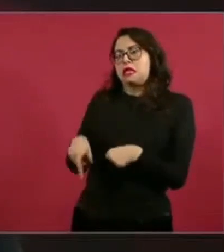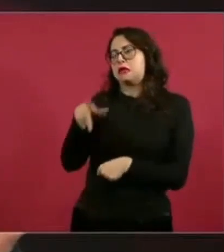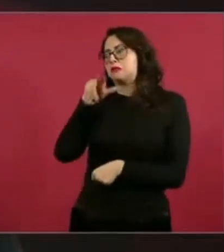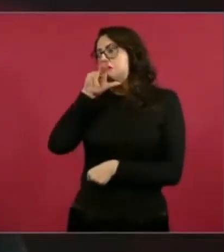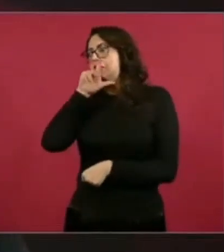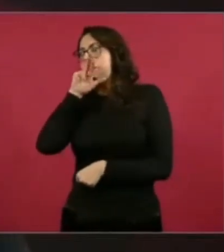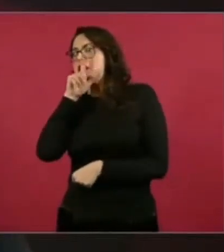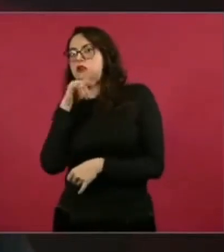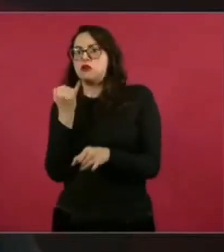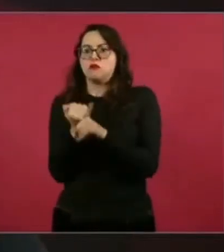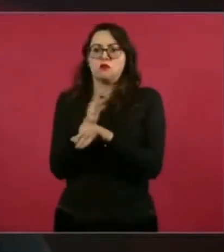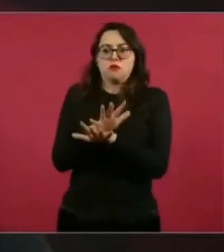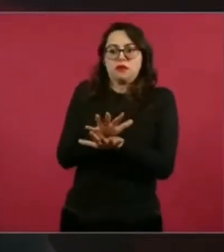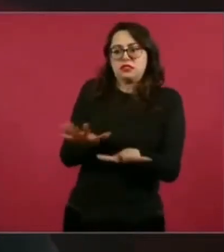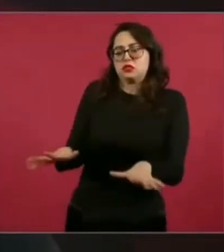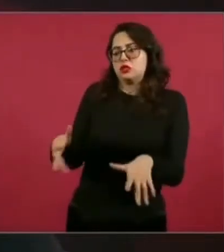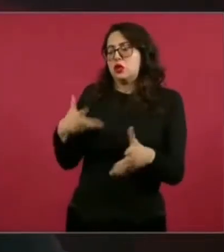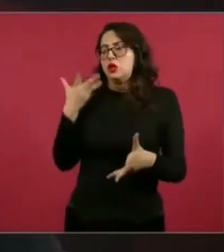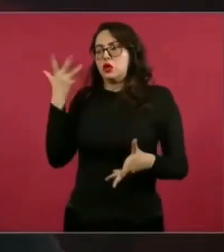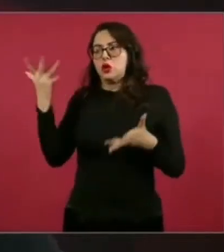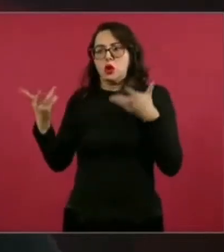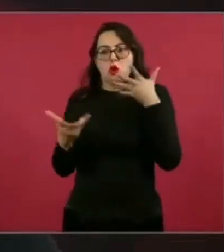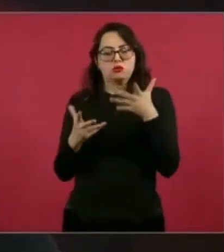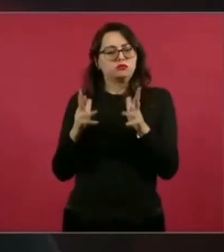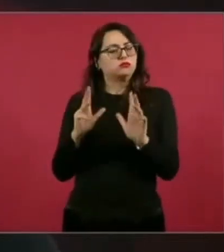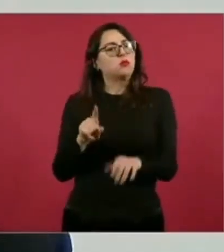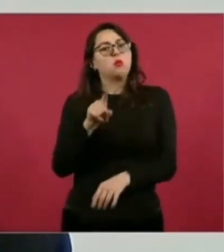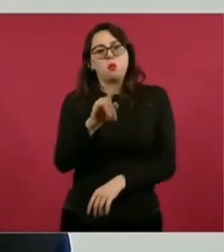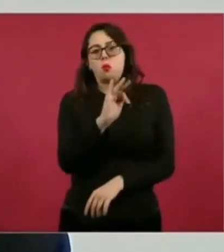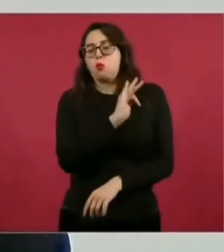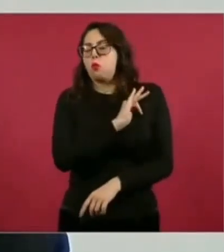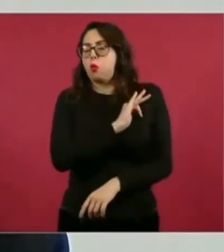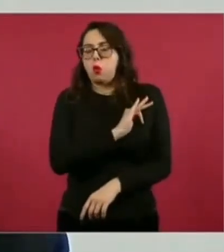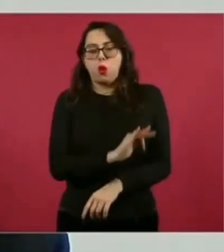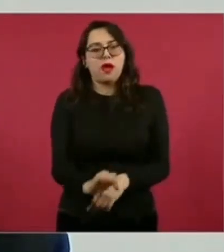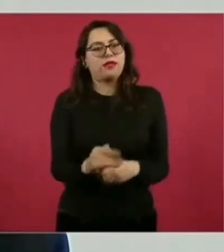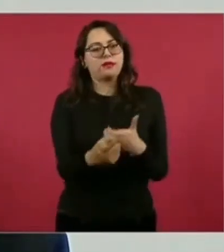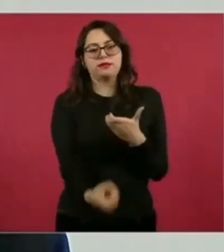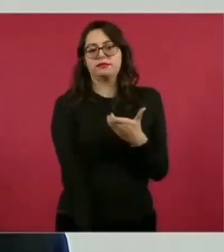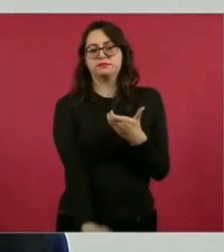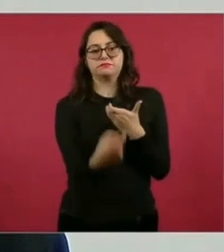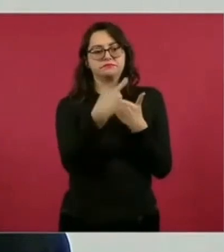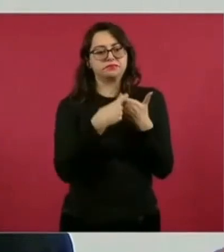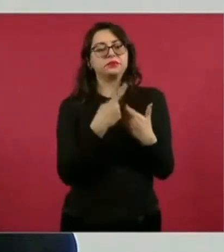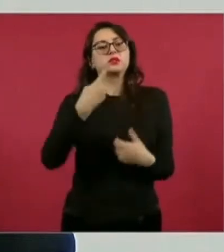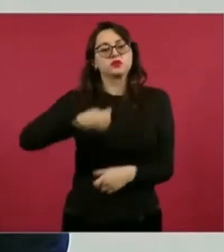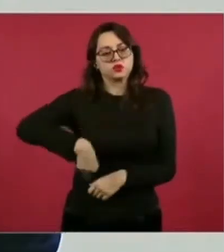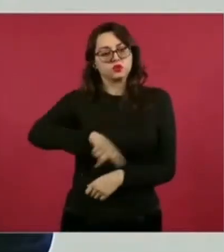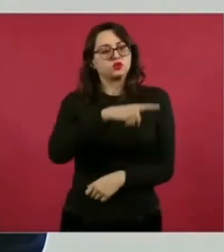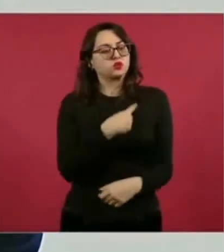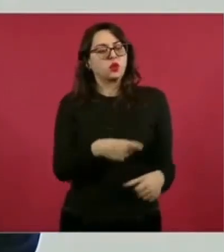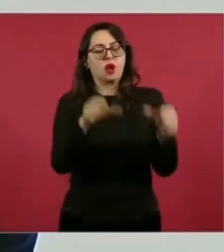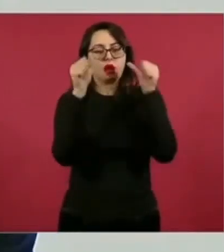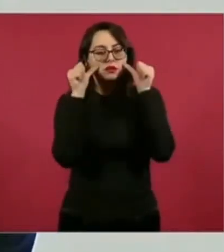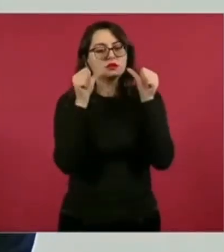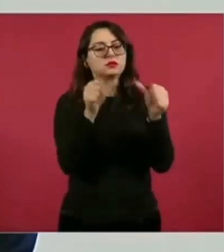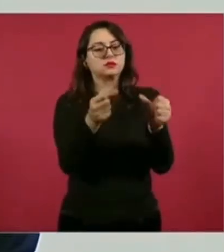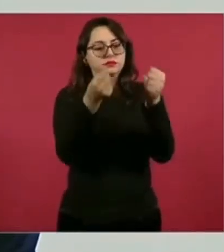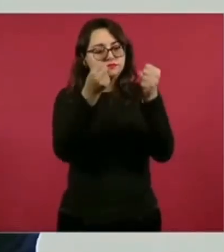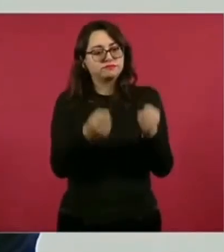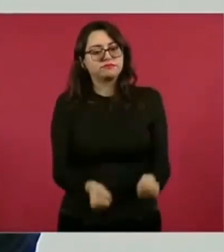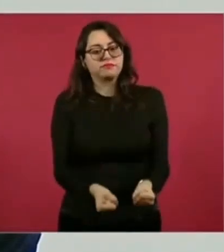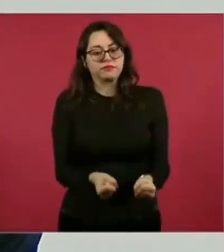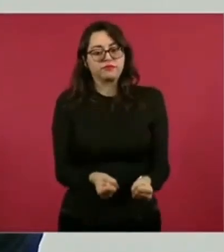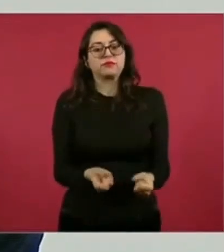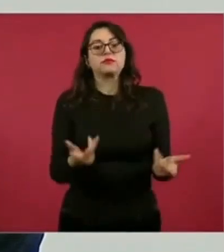grave o este hecho grave o por su labor, siempre pueden acercarse al mecanismo y estamos para atender sus peticiones, por lo